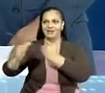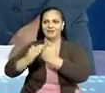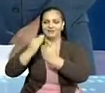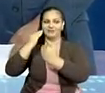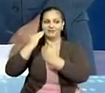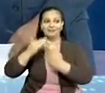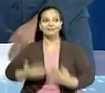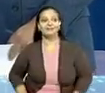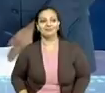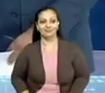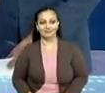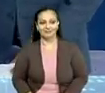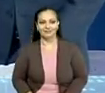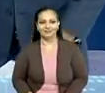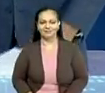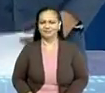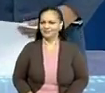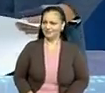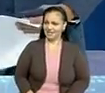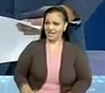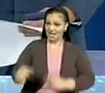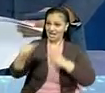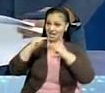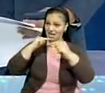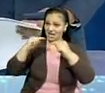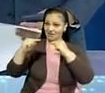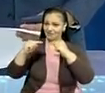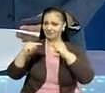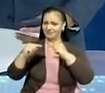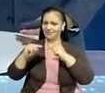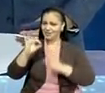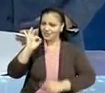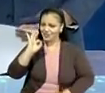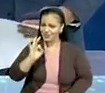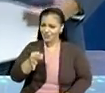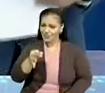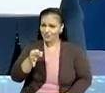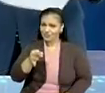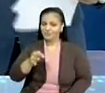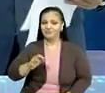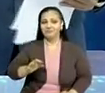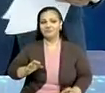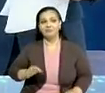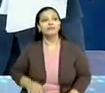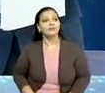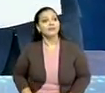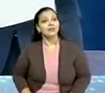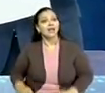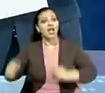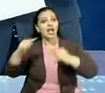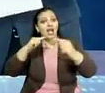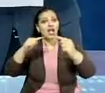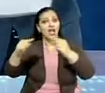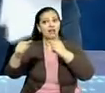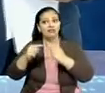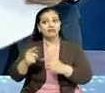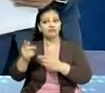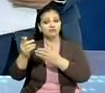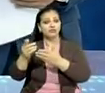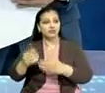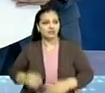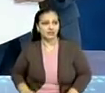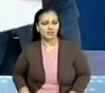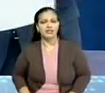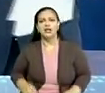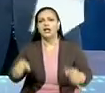y... Habla bien. Va, oiga, ¿tú crees? El productor nos ha dicho que a nosotros los anchors nos va a